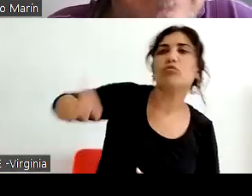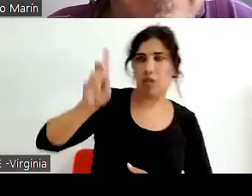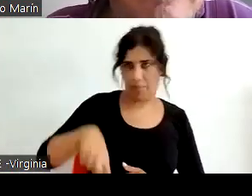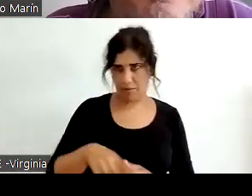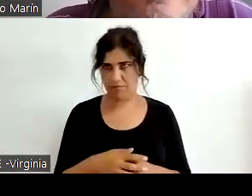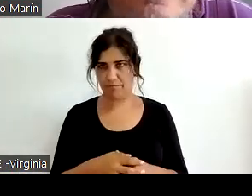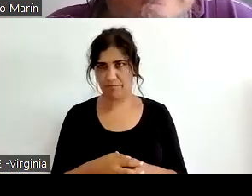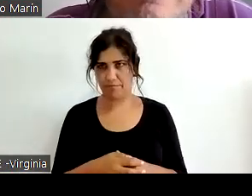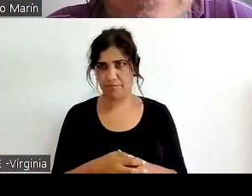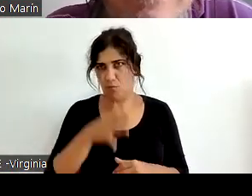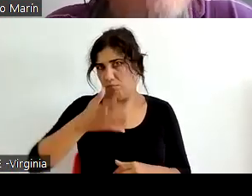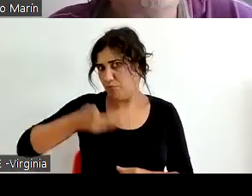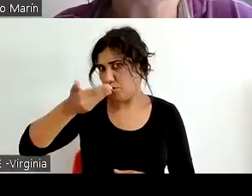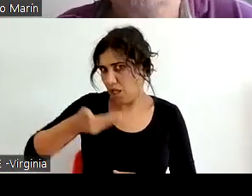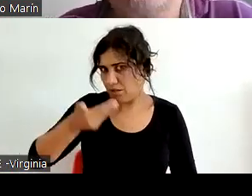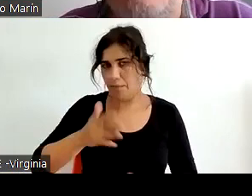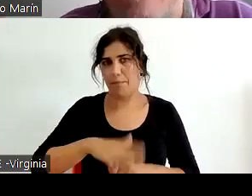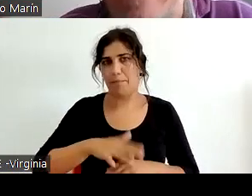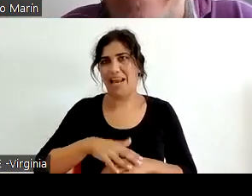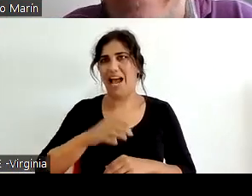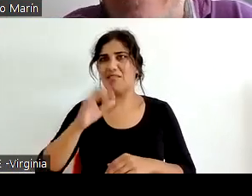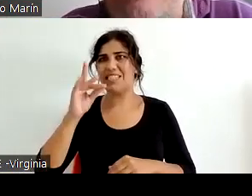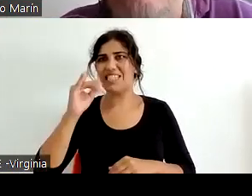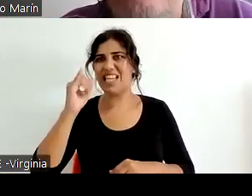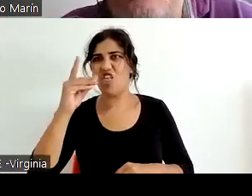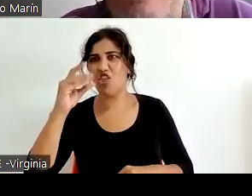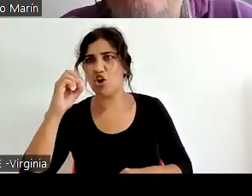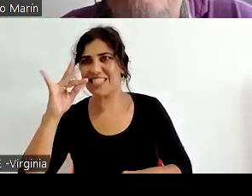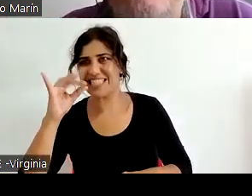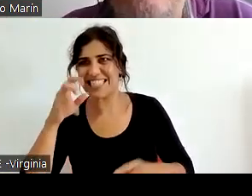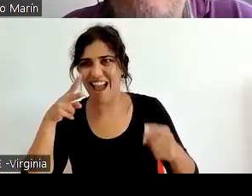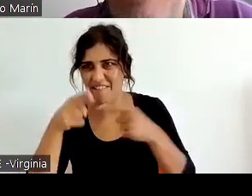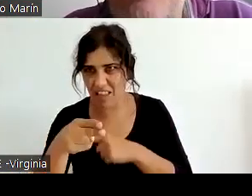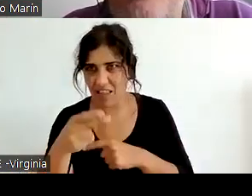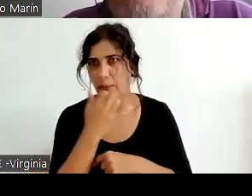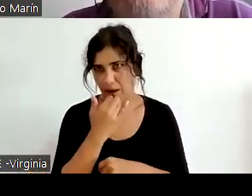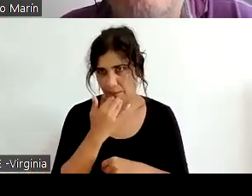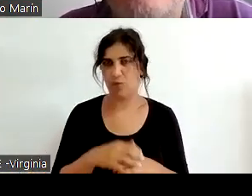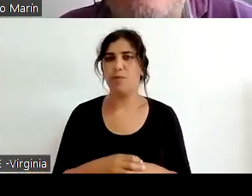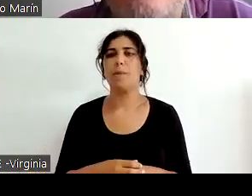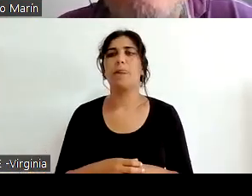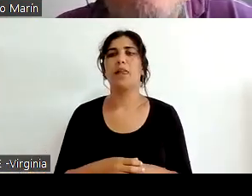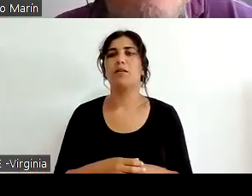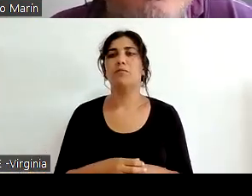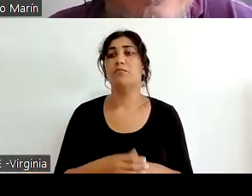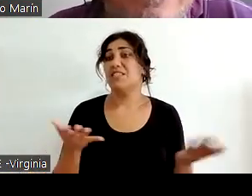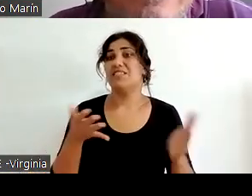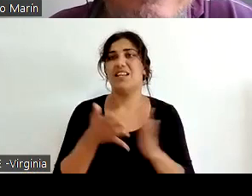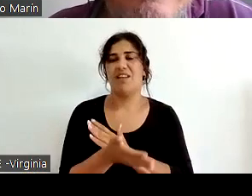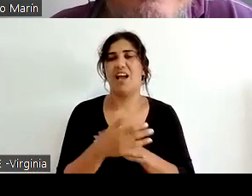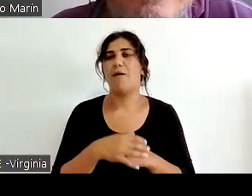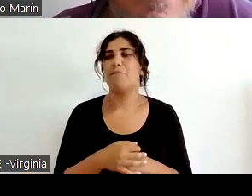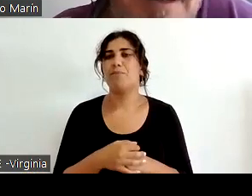evitar la acidosis, para tender lo máximo posible a la alcalinización de